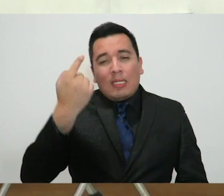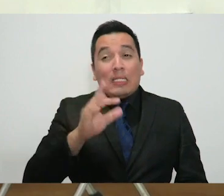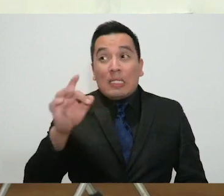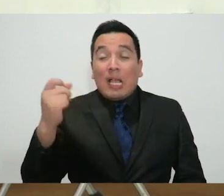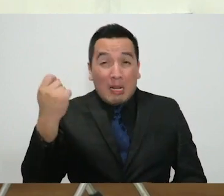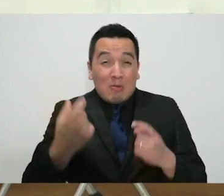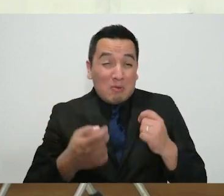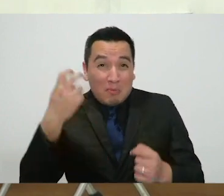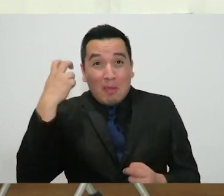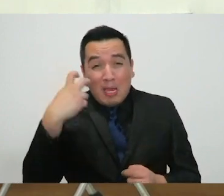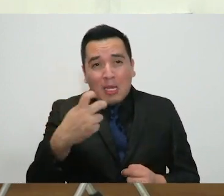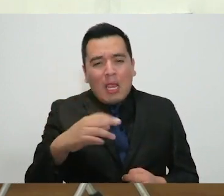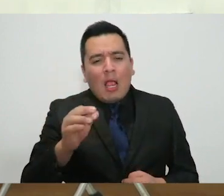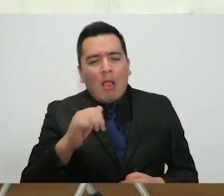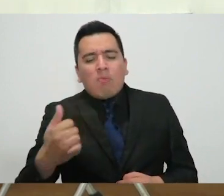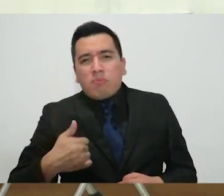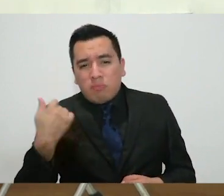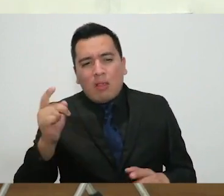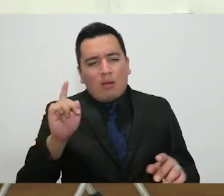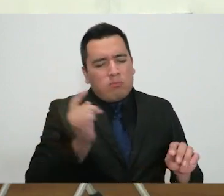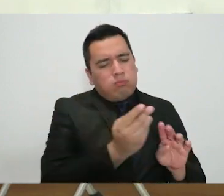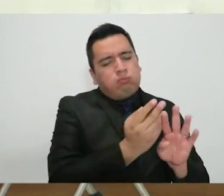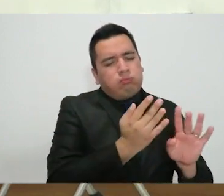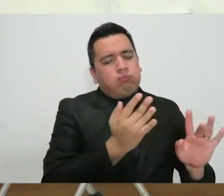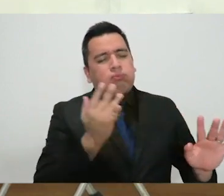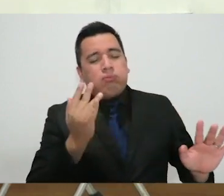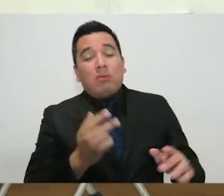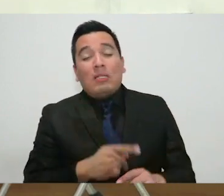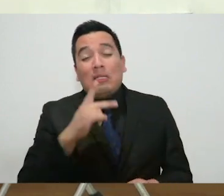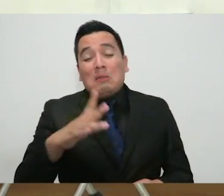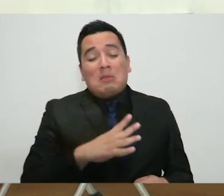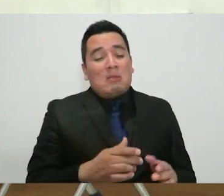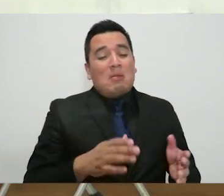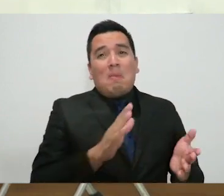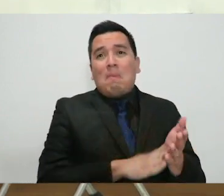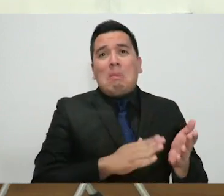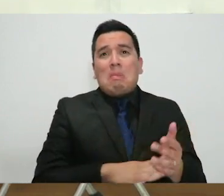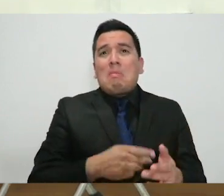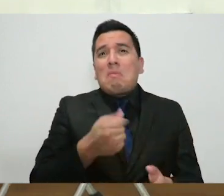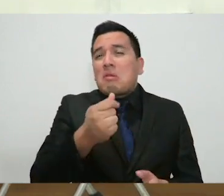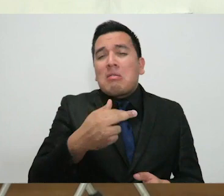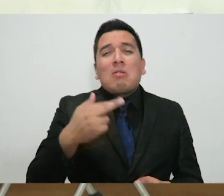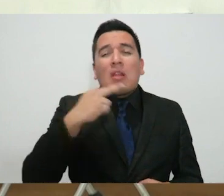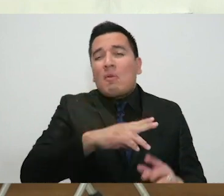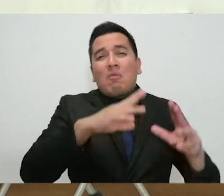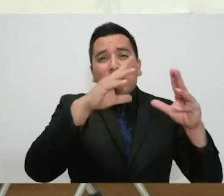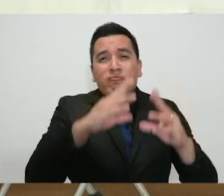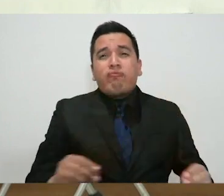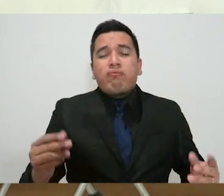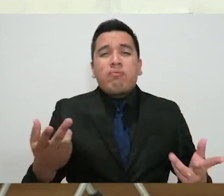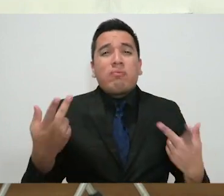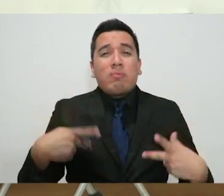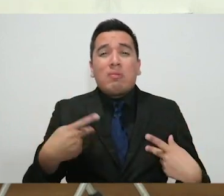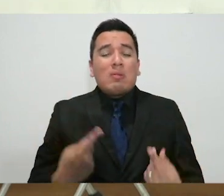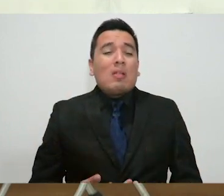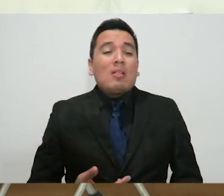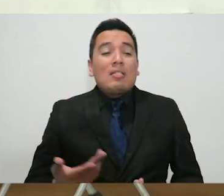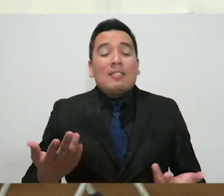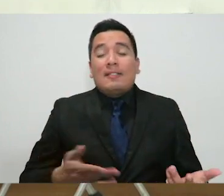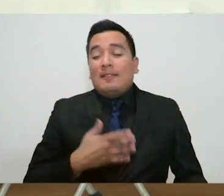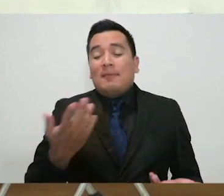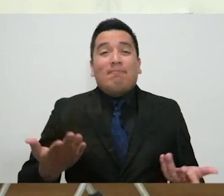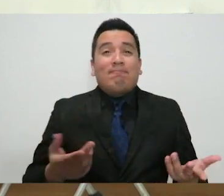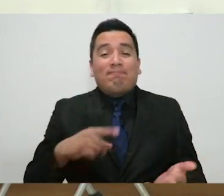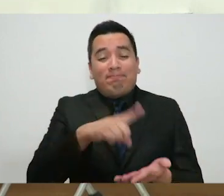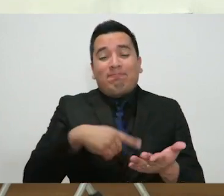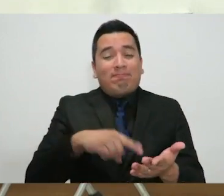que se están desplazando, pero hay que decirlo, tienen la limitante de que tienen muy pocas boletas, se acaban pronto y hay mucha gente que se queda